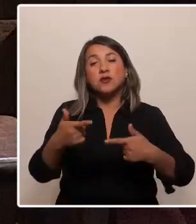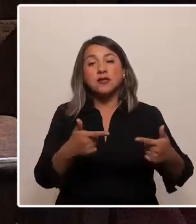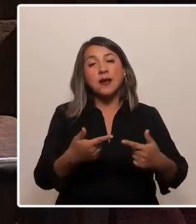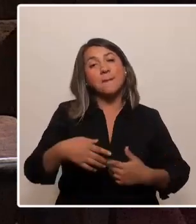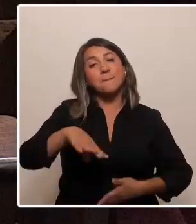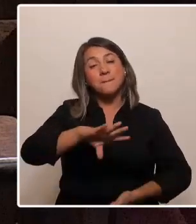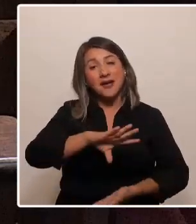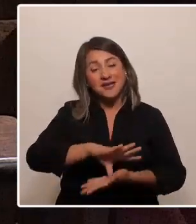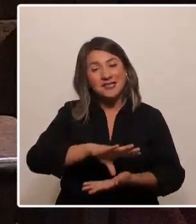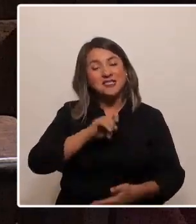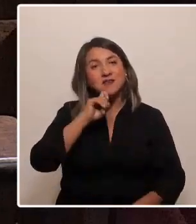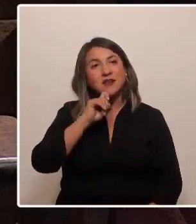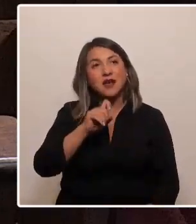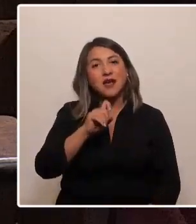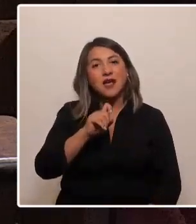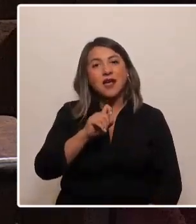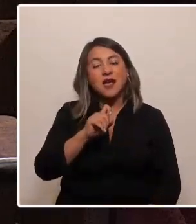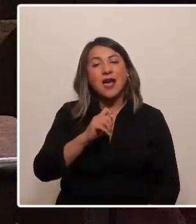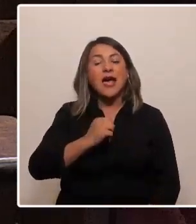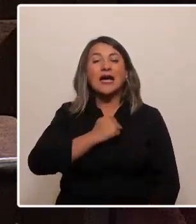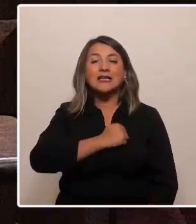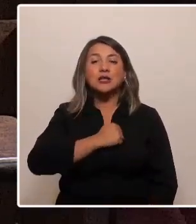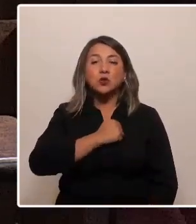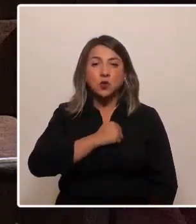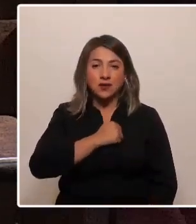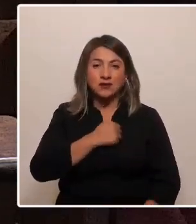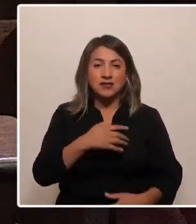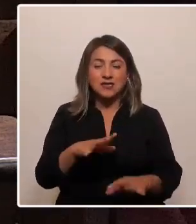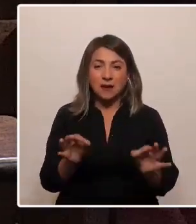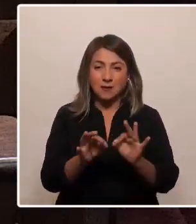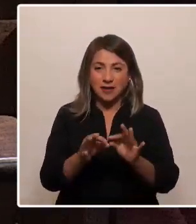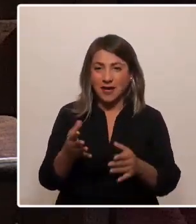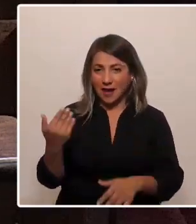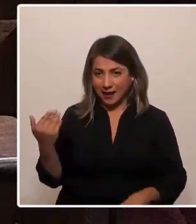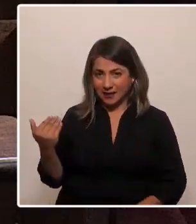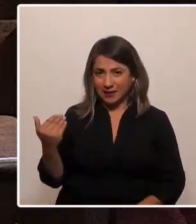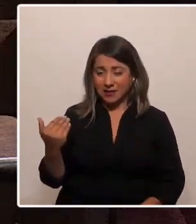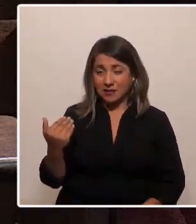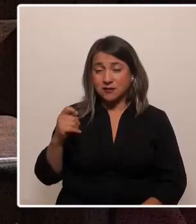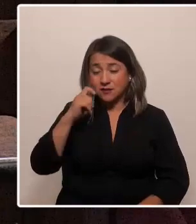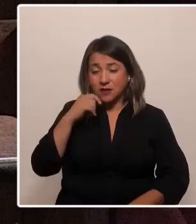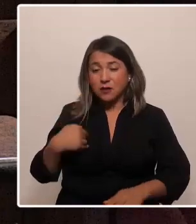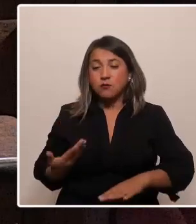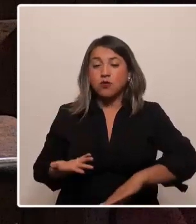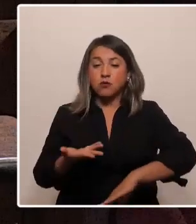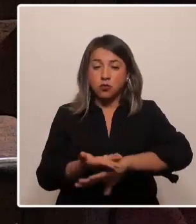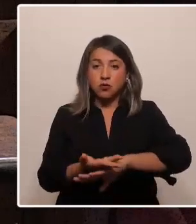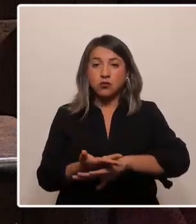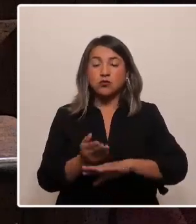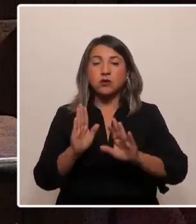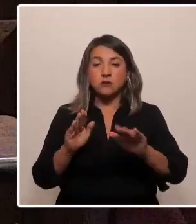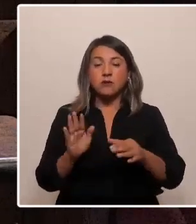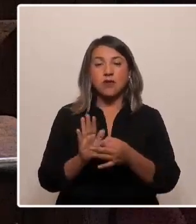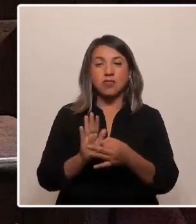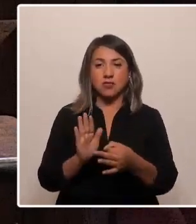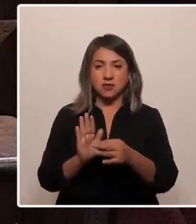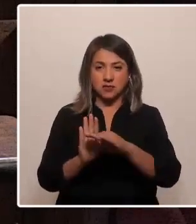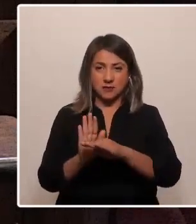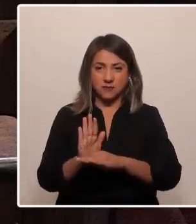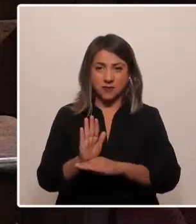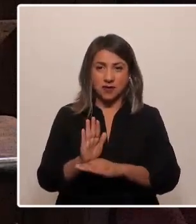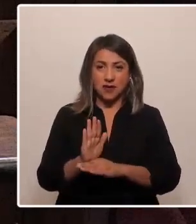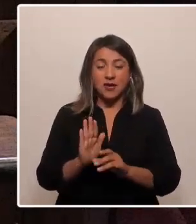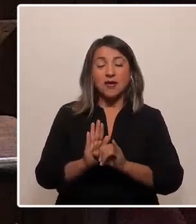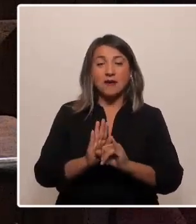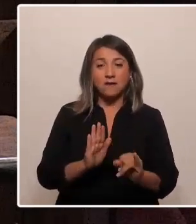en las actitudes descritas anteriormente, sino que también en las propuestas que se han formulado. El informe que se nos ha